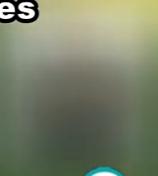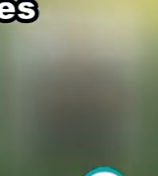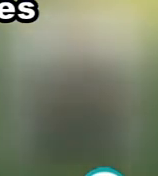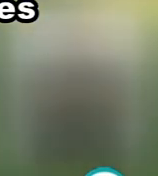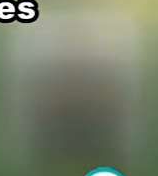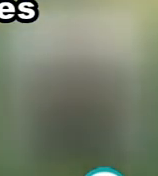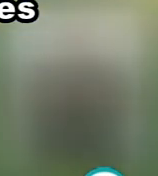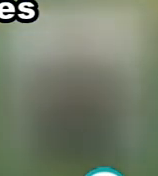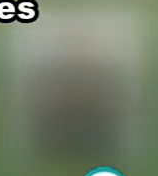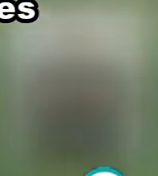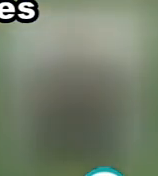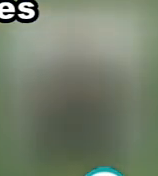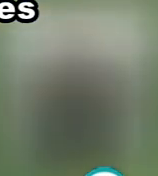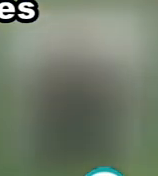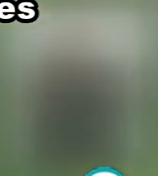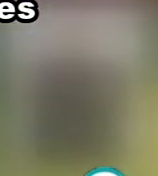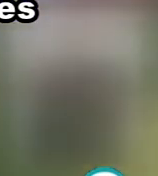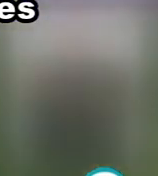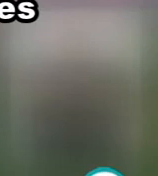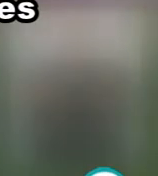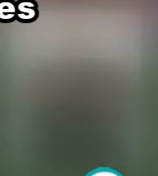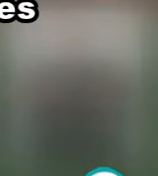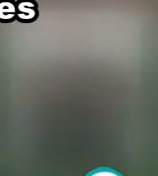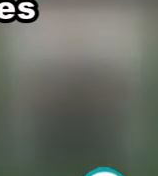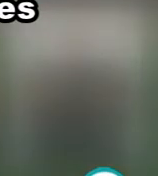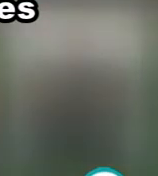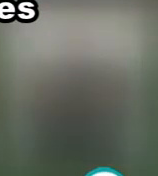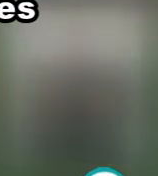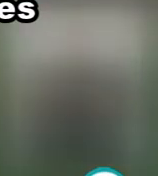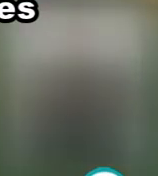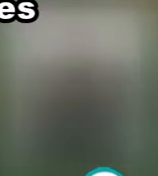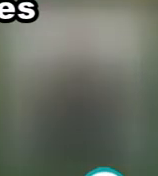falta minutos, y un cabezazo de Darwin Machís. Las oportunidades, no muchas, pero sí